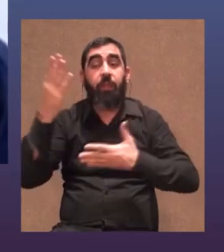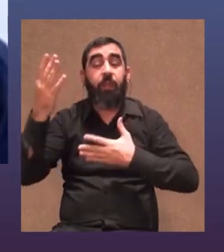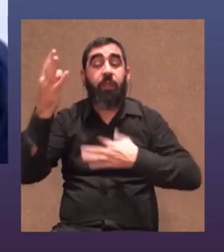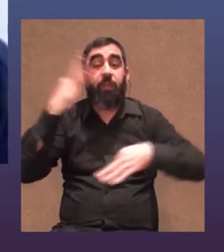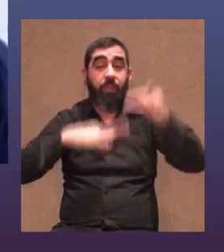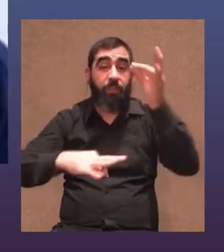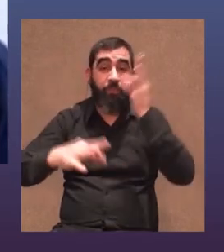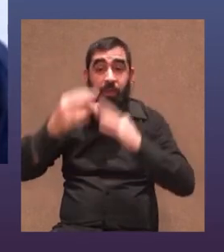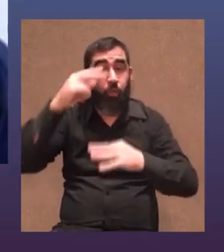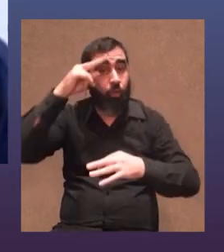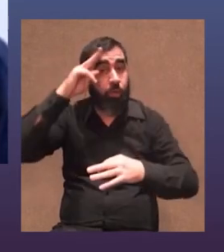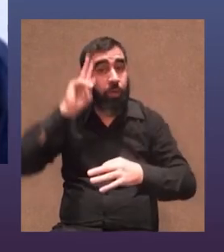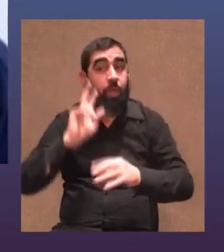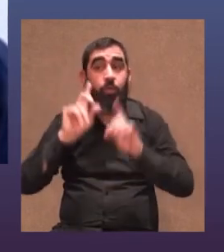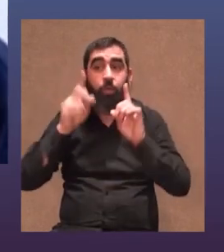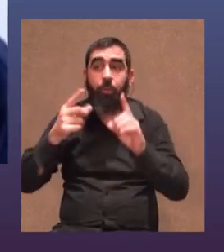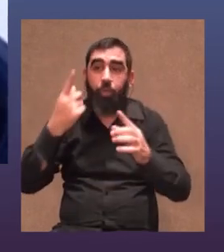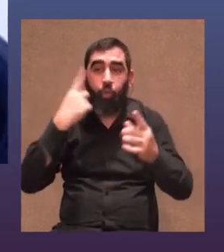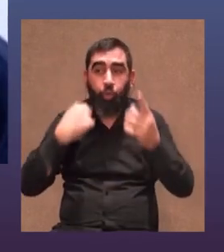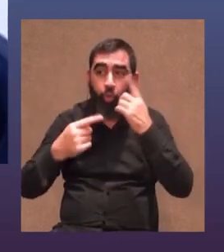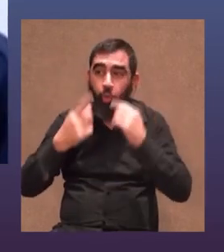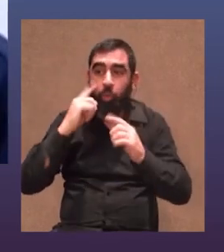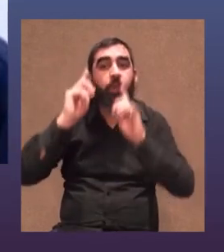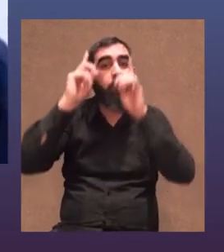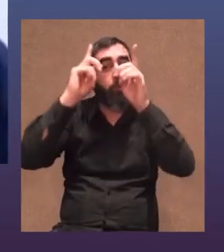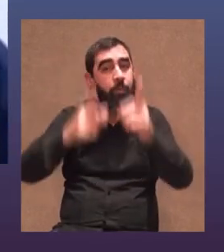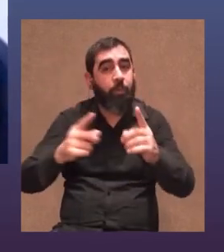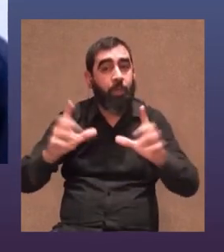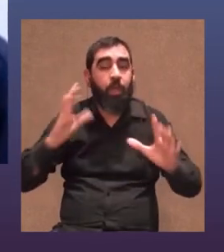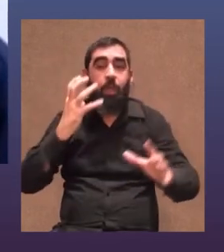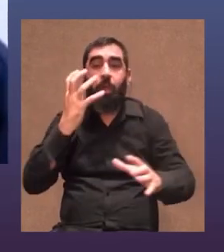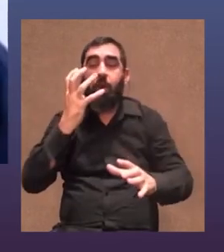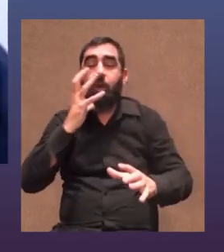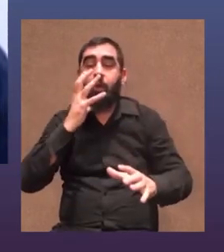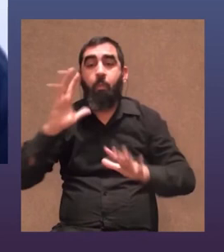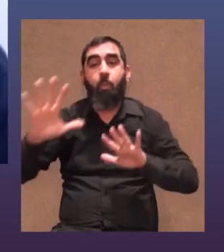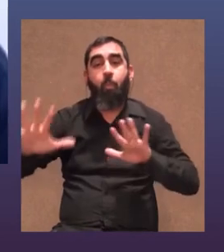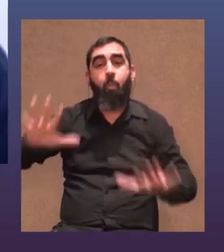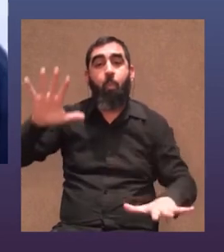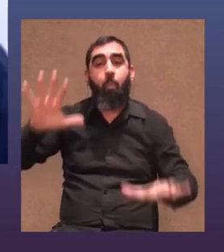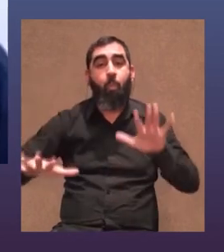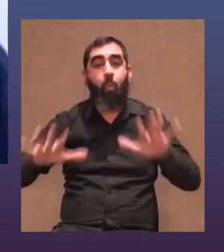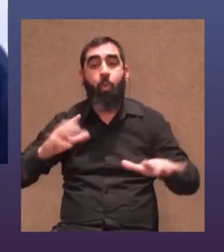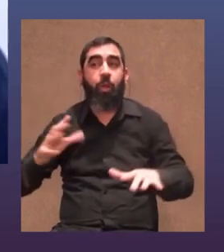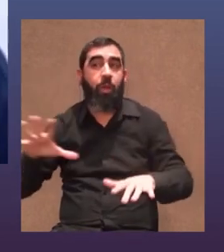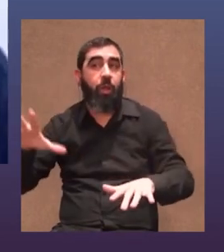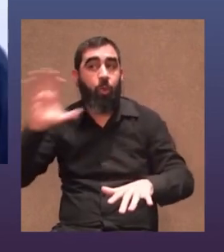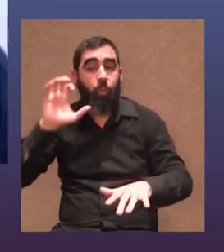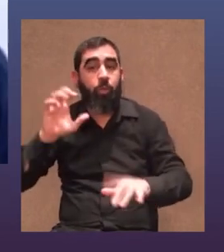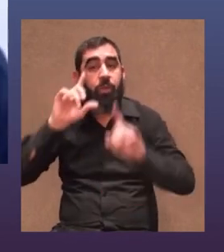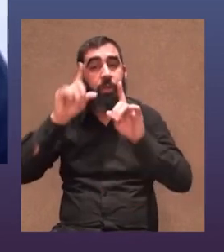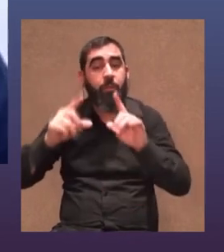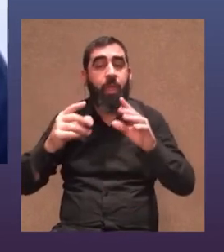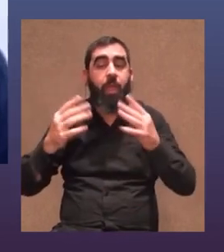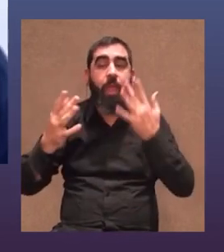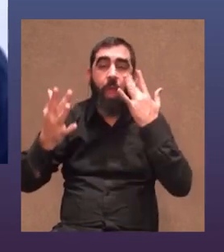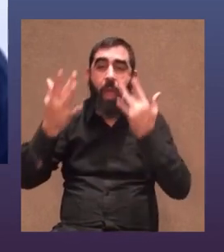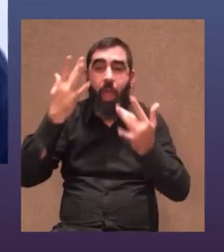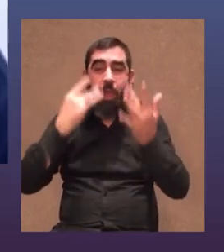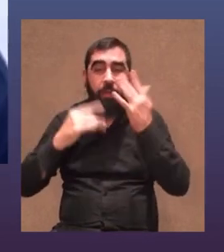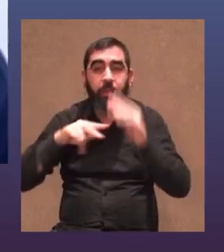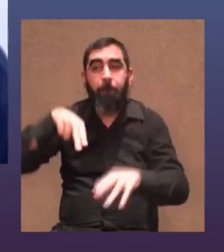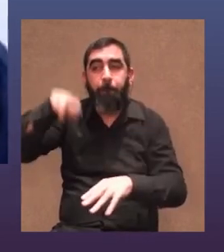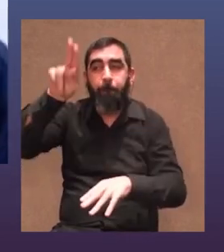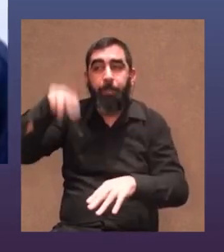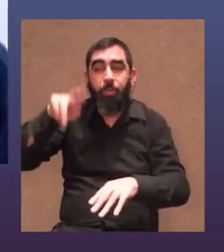cantando al unísono. Totalmente. No sé, que hay. Y también me conmueven muchas cosas de artes plásticas, de pintura, o